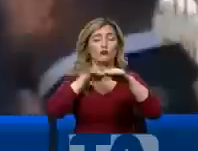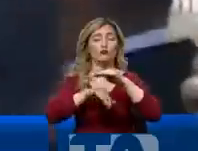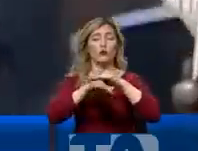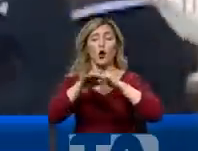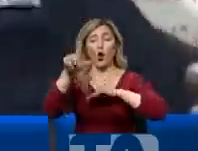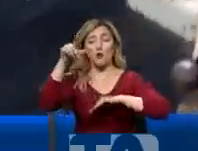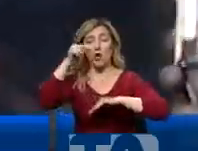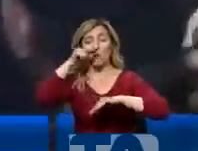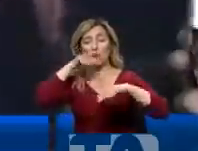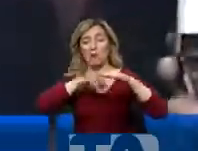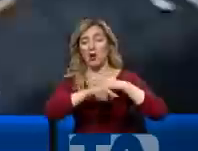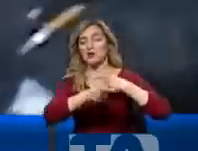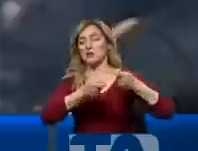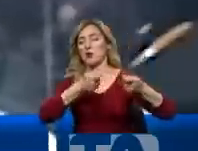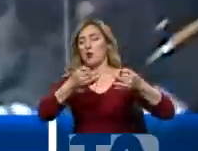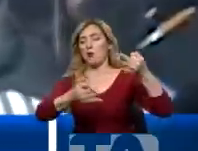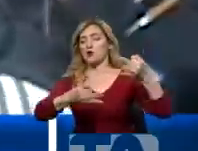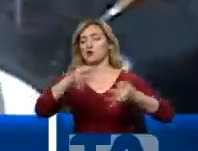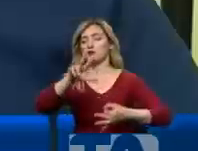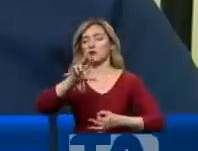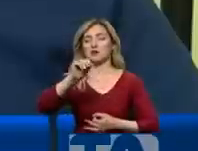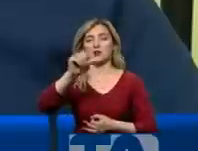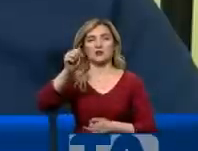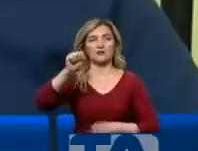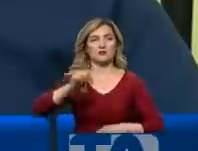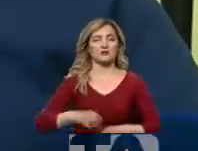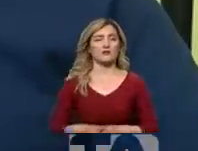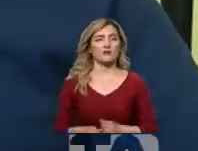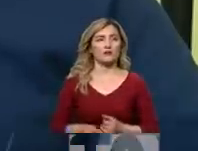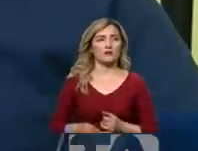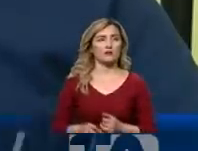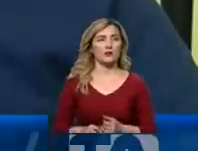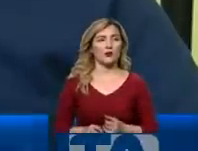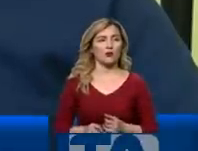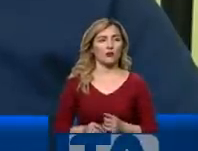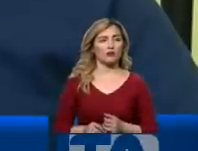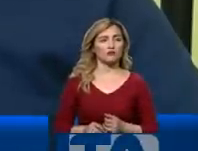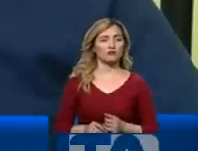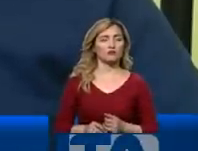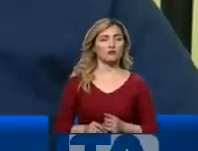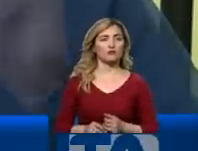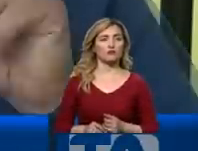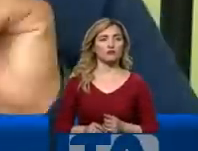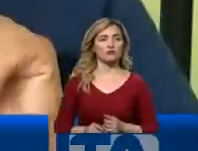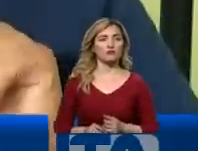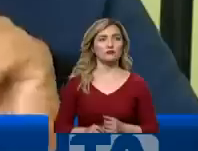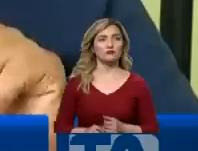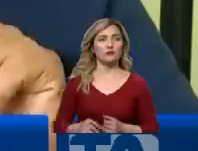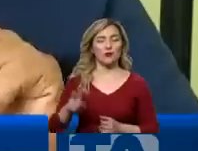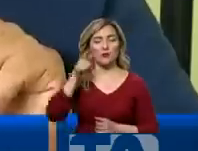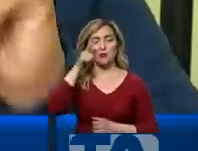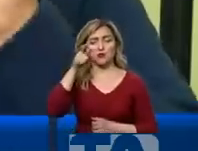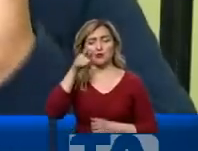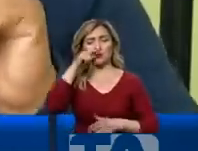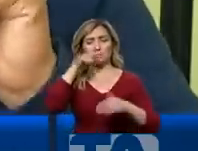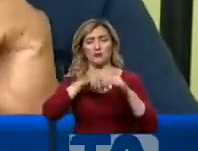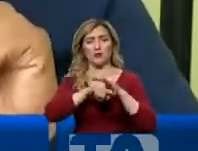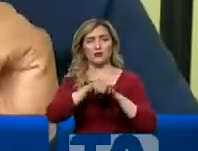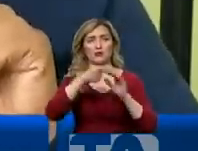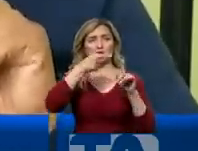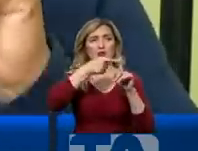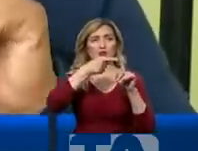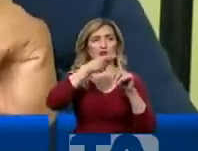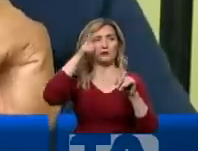del gobierno en los juicios del 30S. Quedará a conocer algo importante, la injerencia